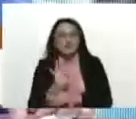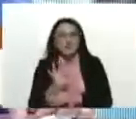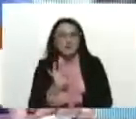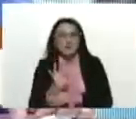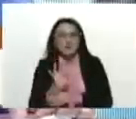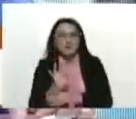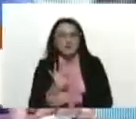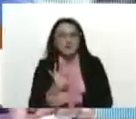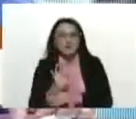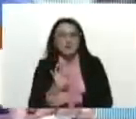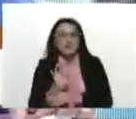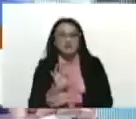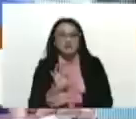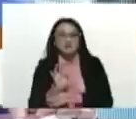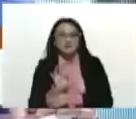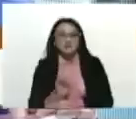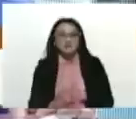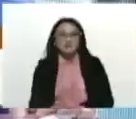funcionado